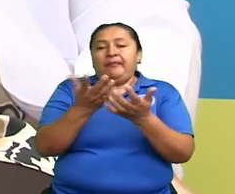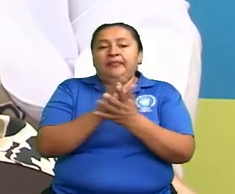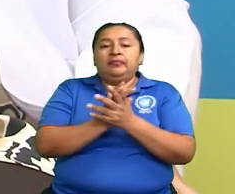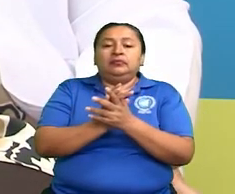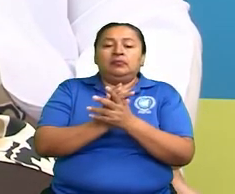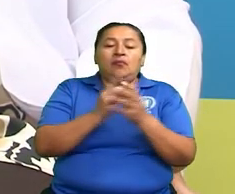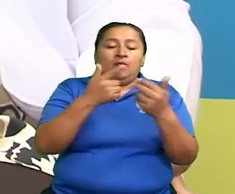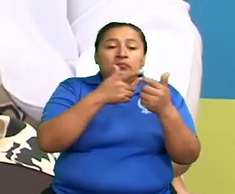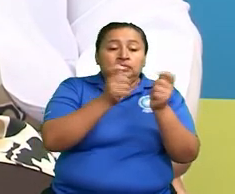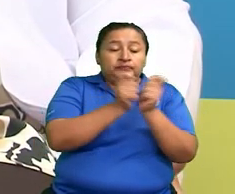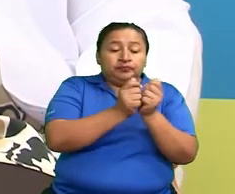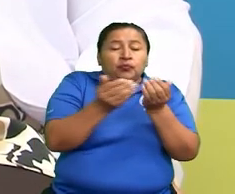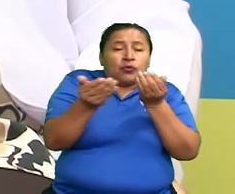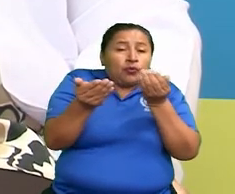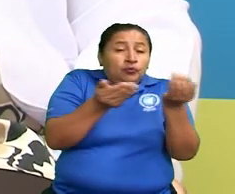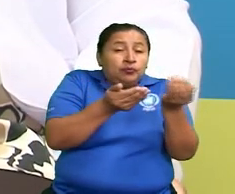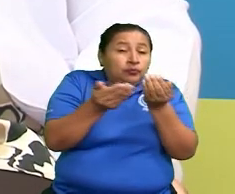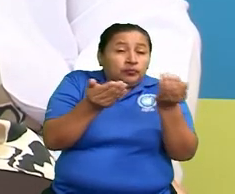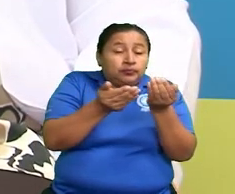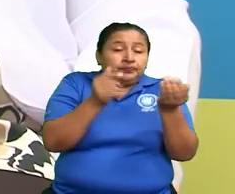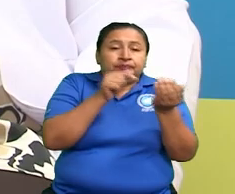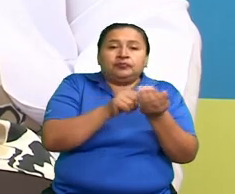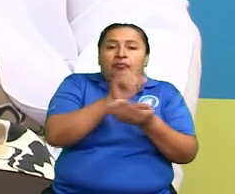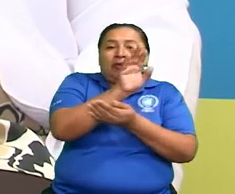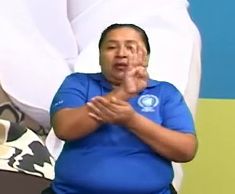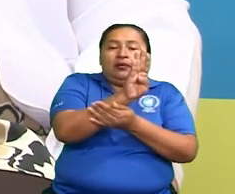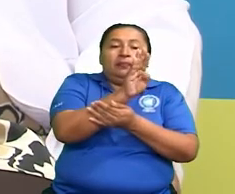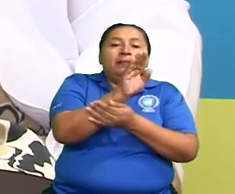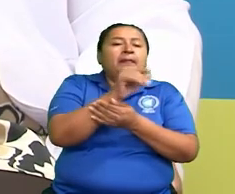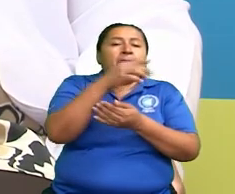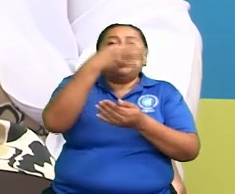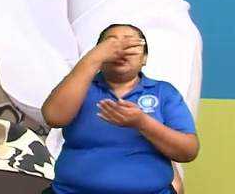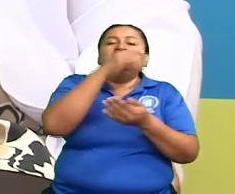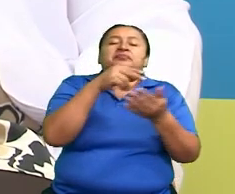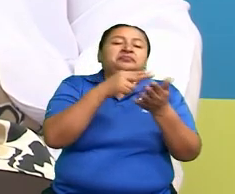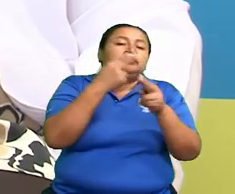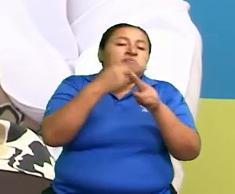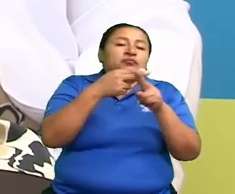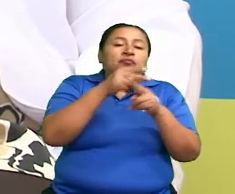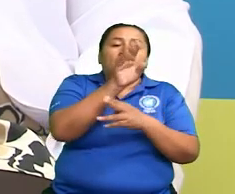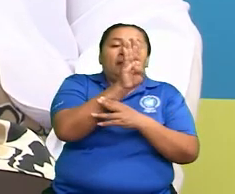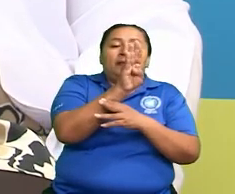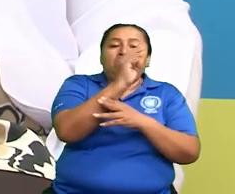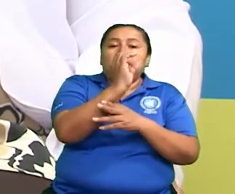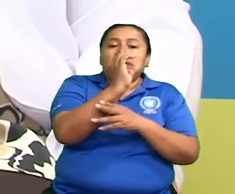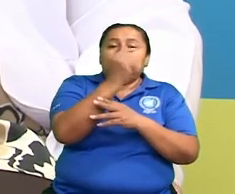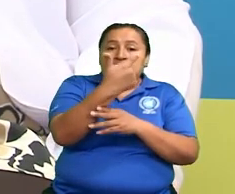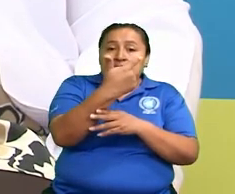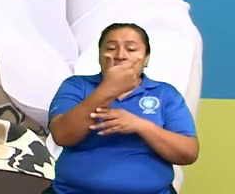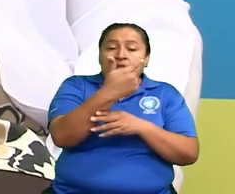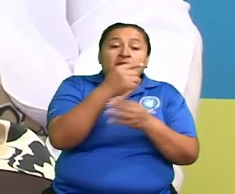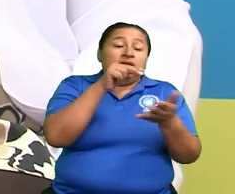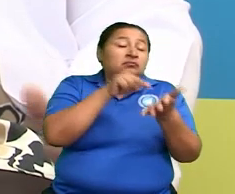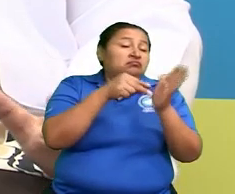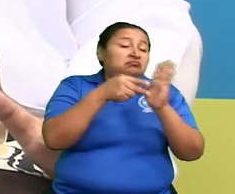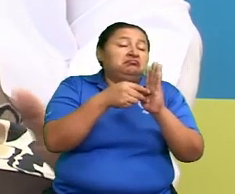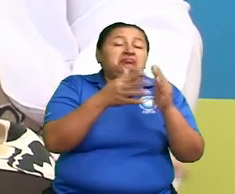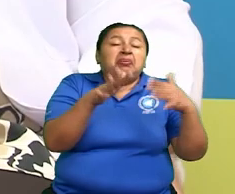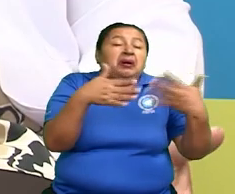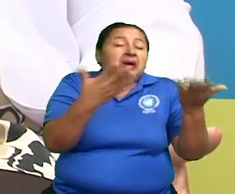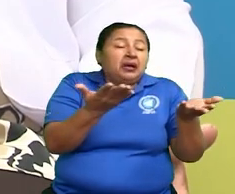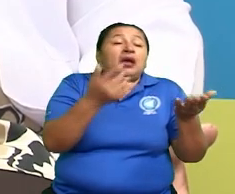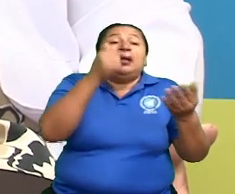en grupos, digamos, en los niños recién nacidos, tenemos lo que es la BCG, la cual previene lo que es la tuberculosis y complicaciones cerebrales